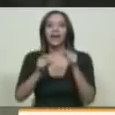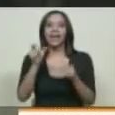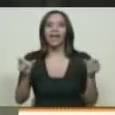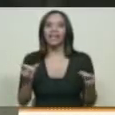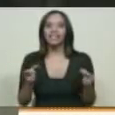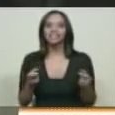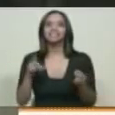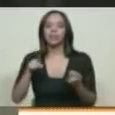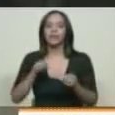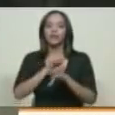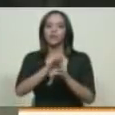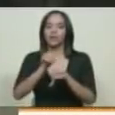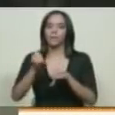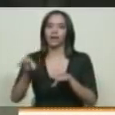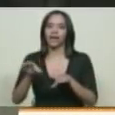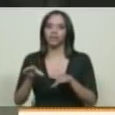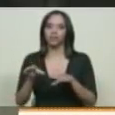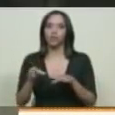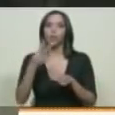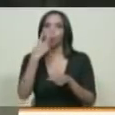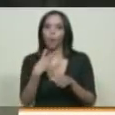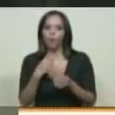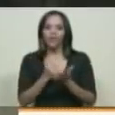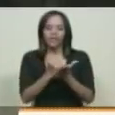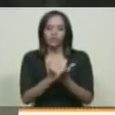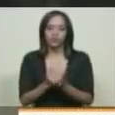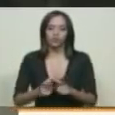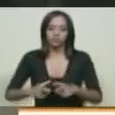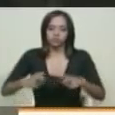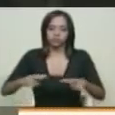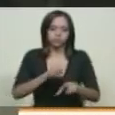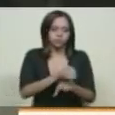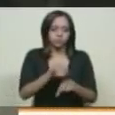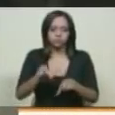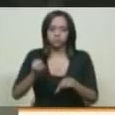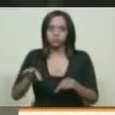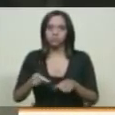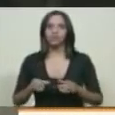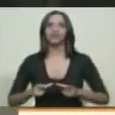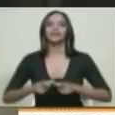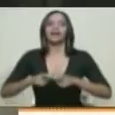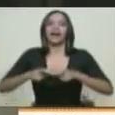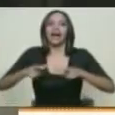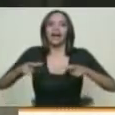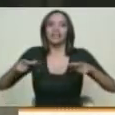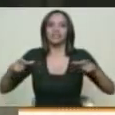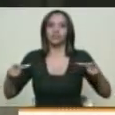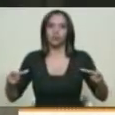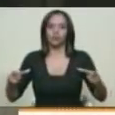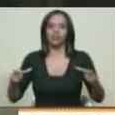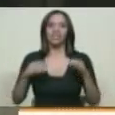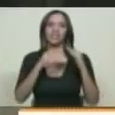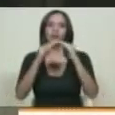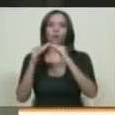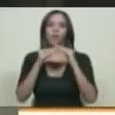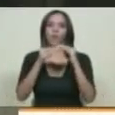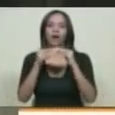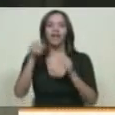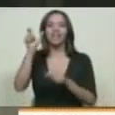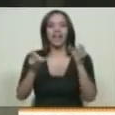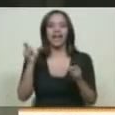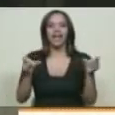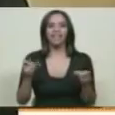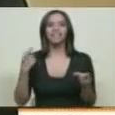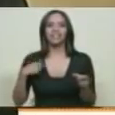haya un reparto. Y tengamos un país bastante más homogéneo y donde la gente, todo el mundo, tenga